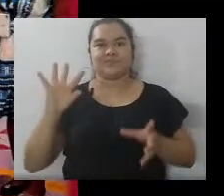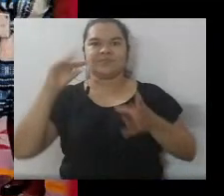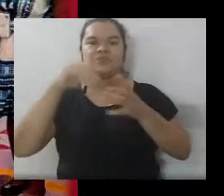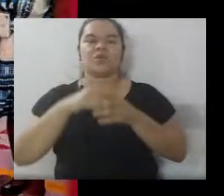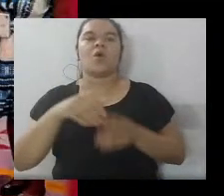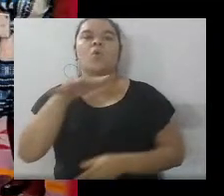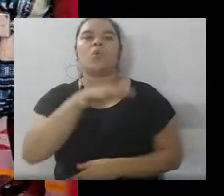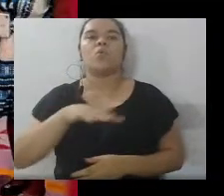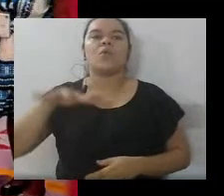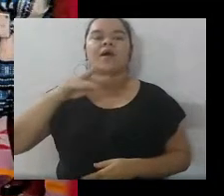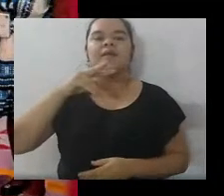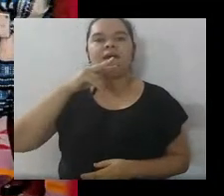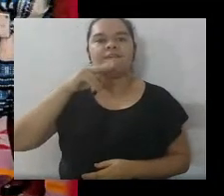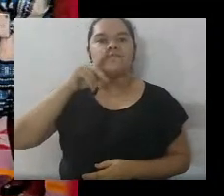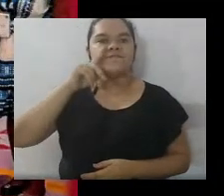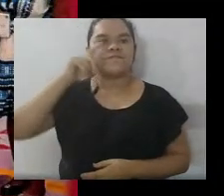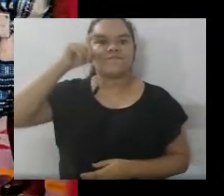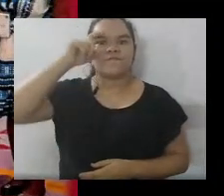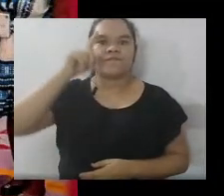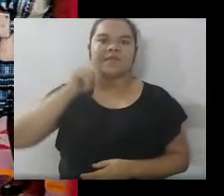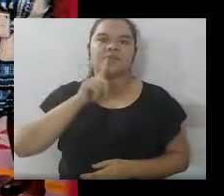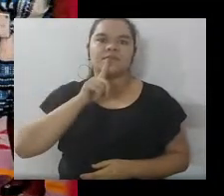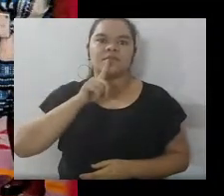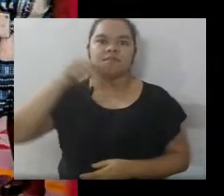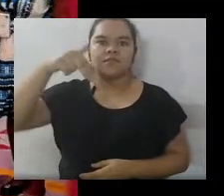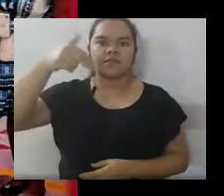Vietnam. La Federación